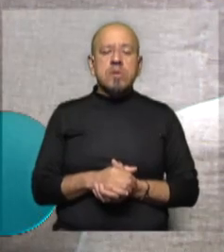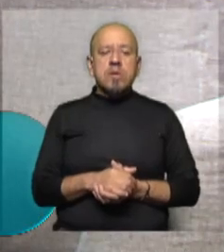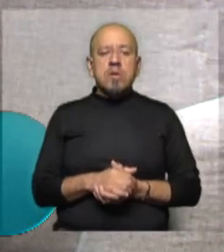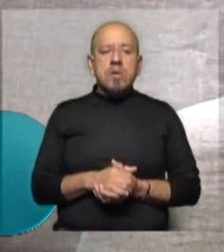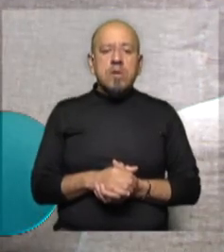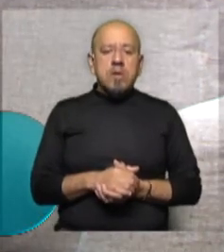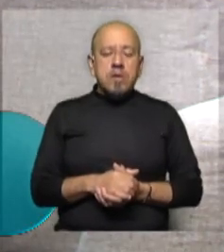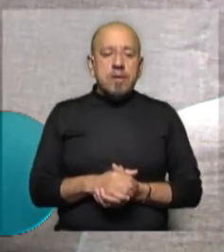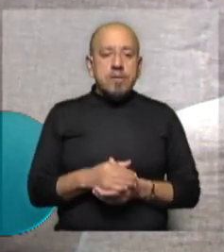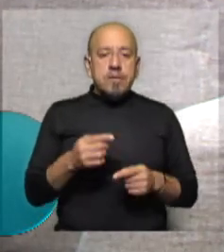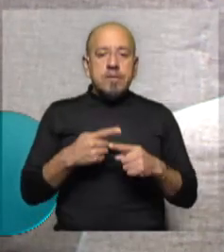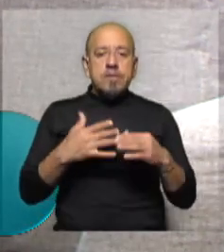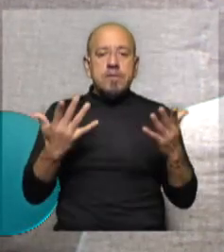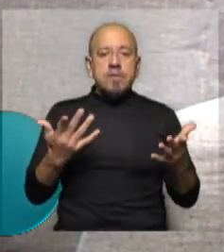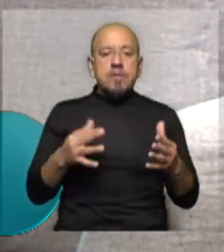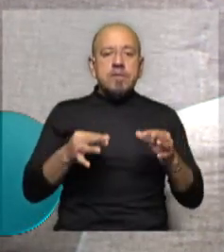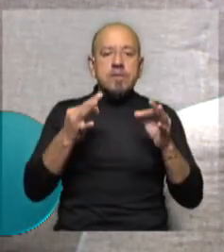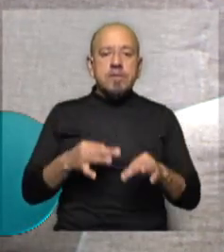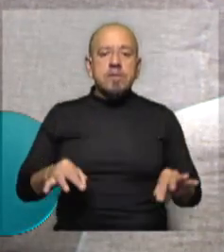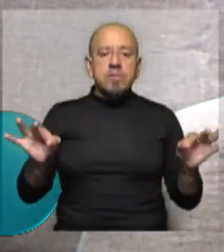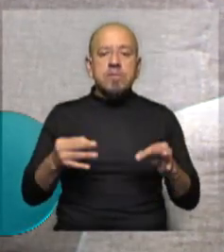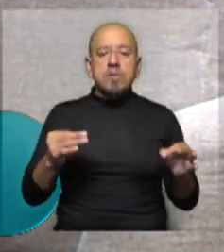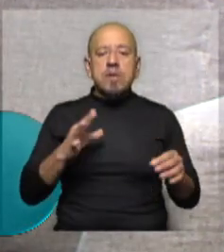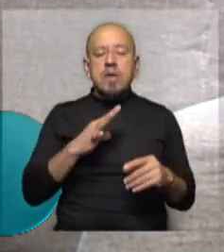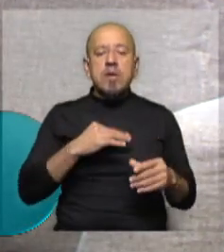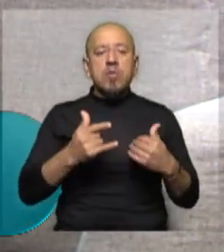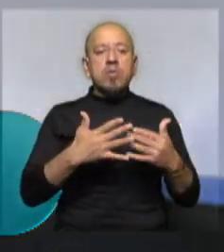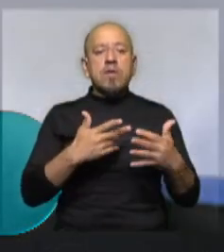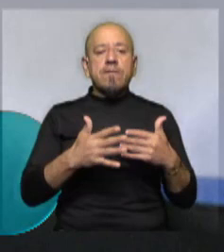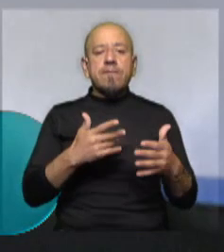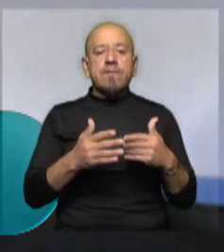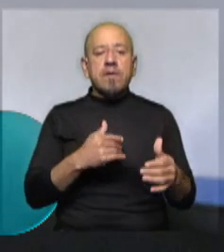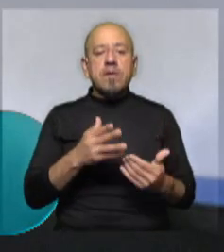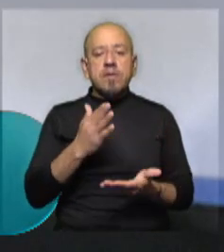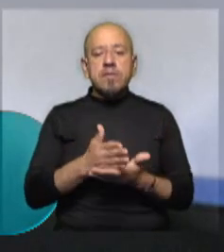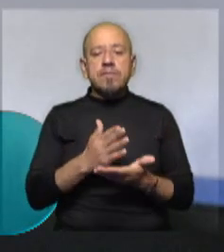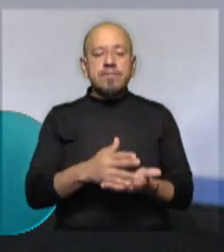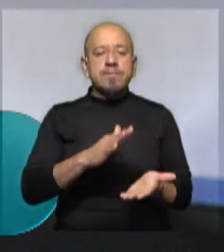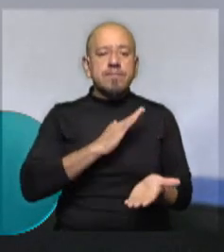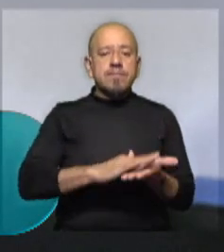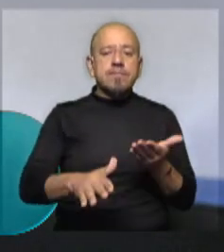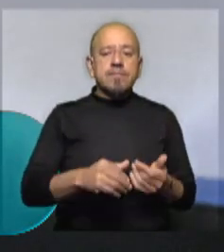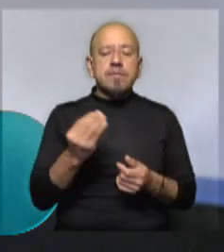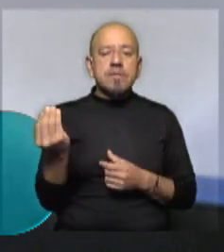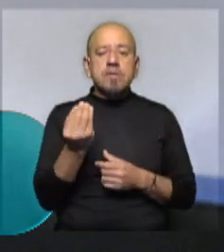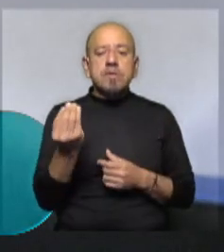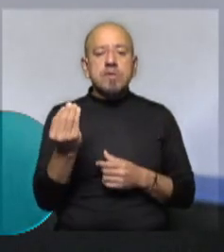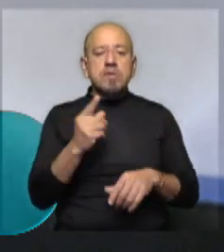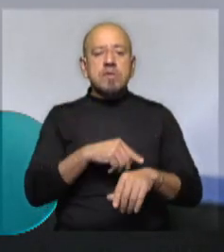del festival de música, podemos hablar de que hay una feria solidaria y gratuita también el sábado